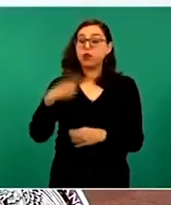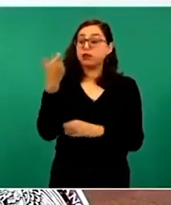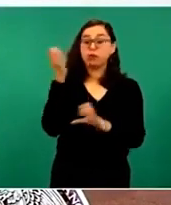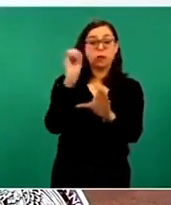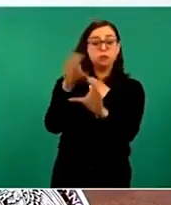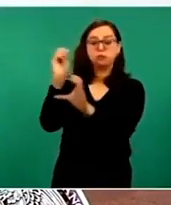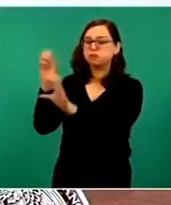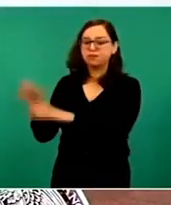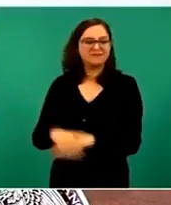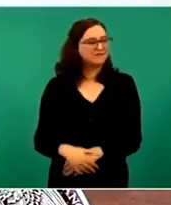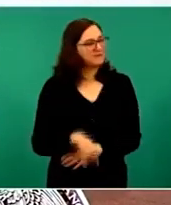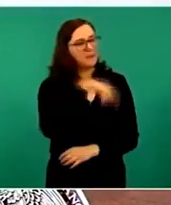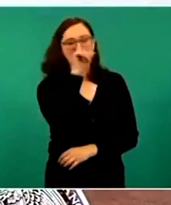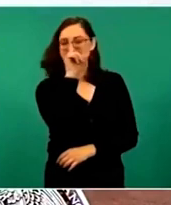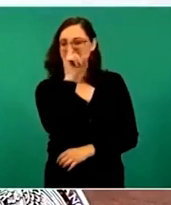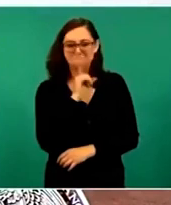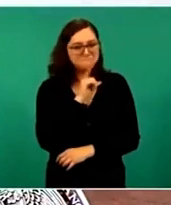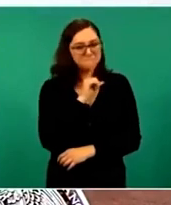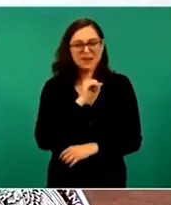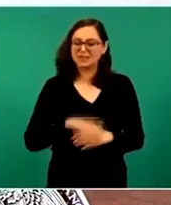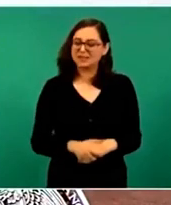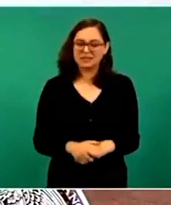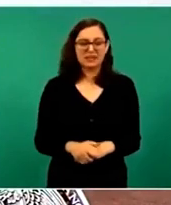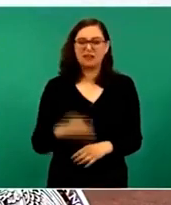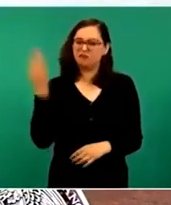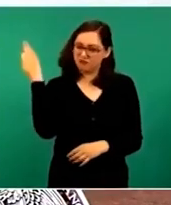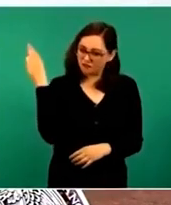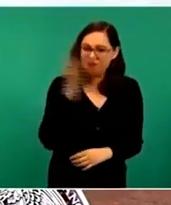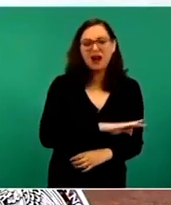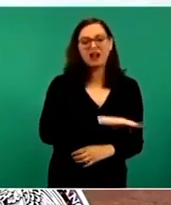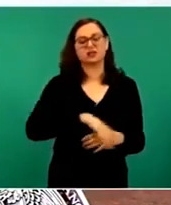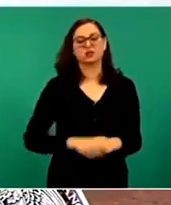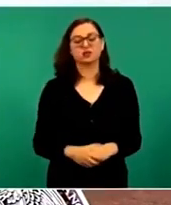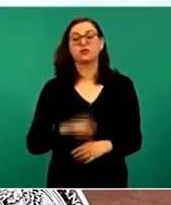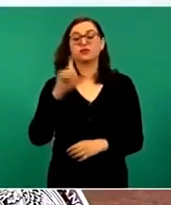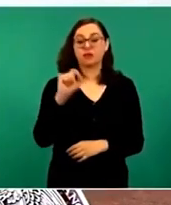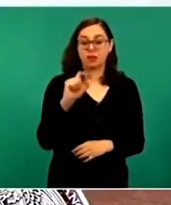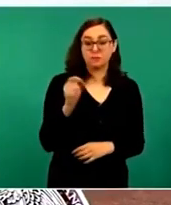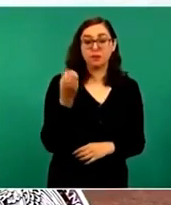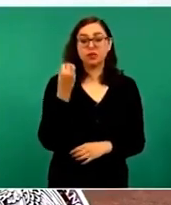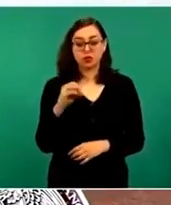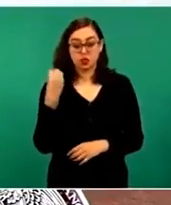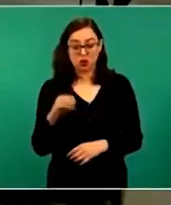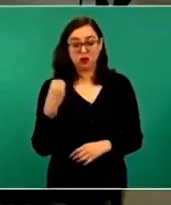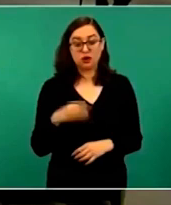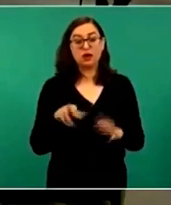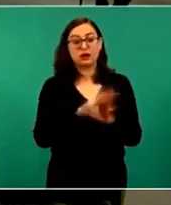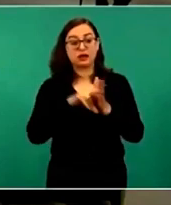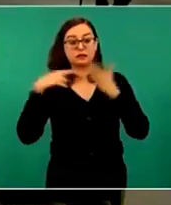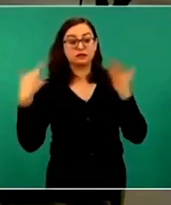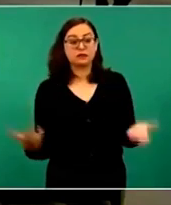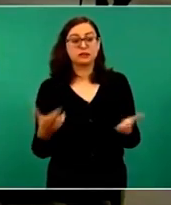civil, que se verán afectadas. Eso es falso. El 20 de octubre la revista Etcétera